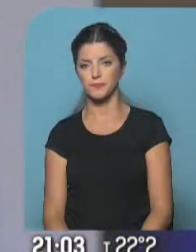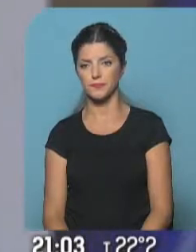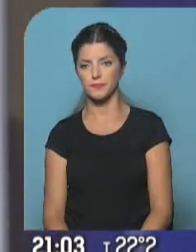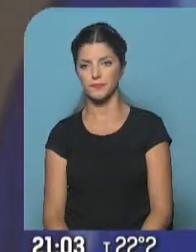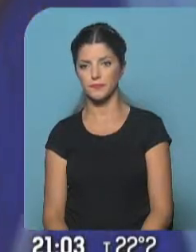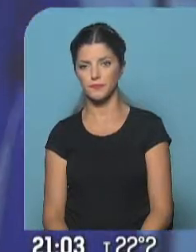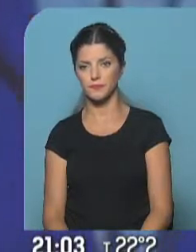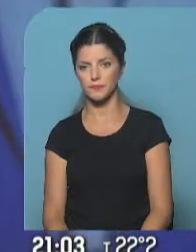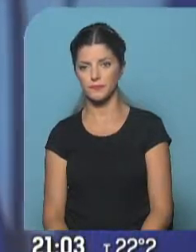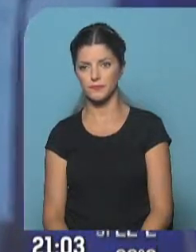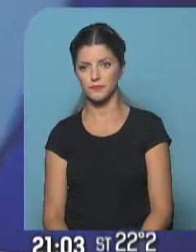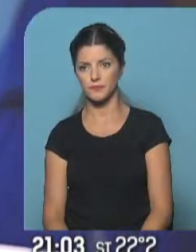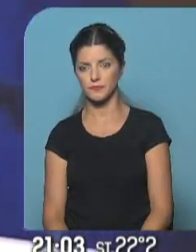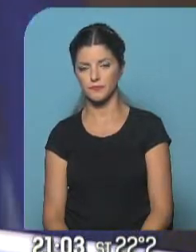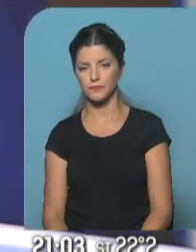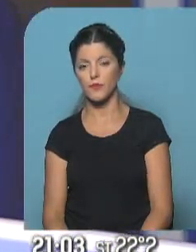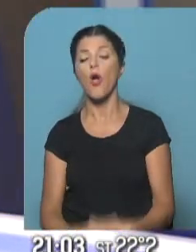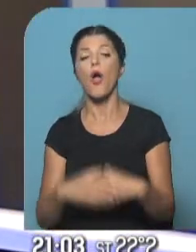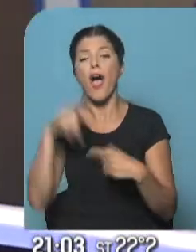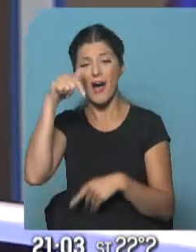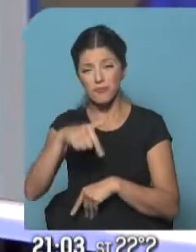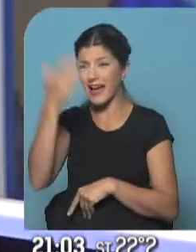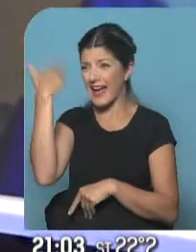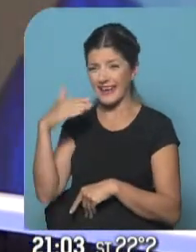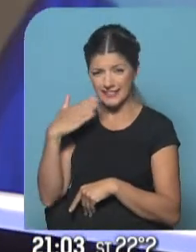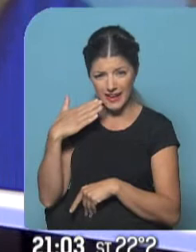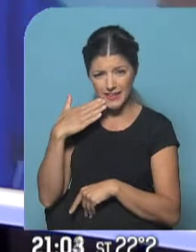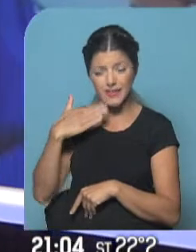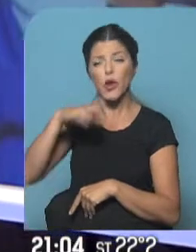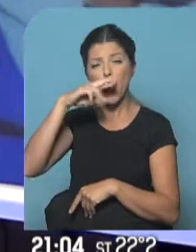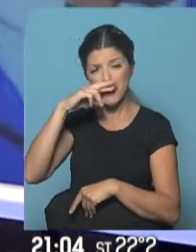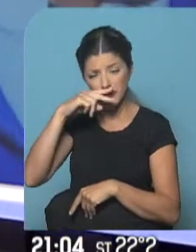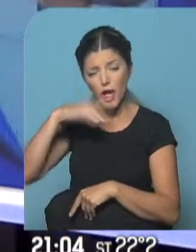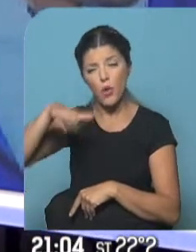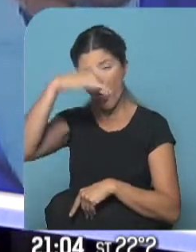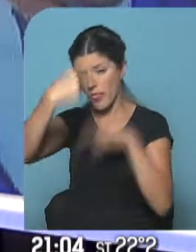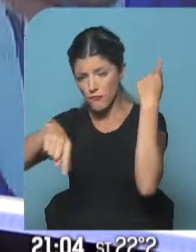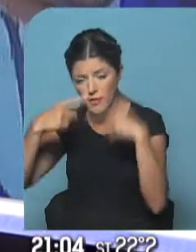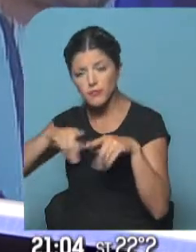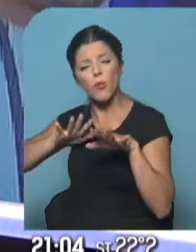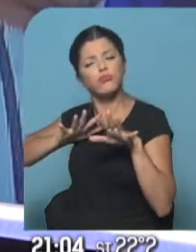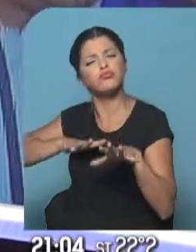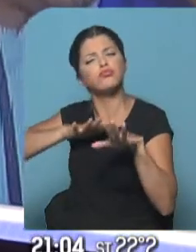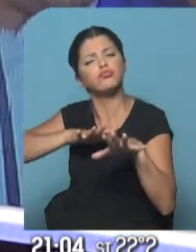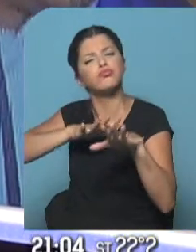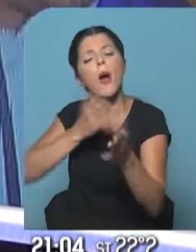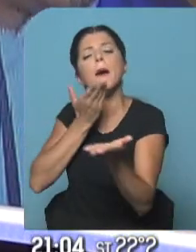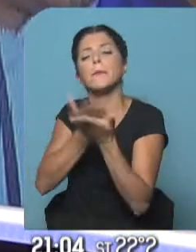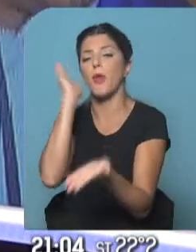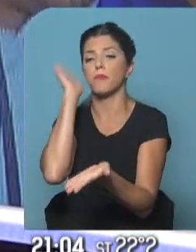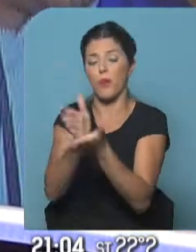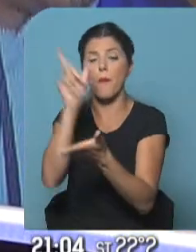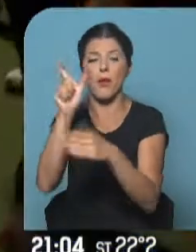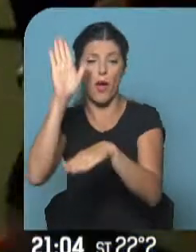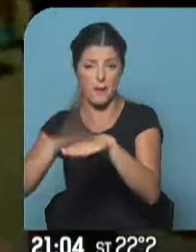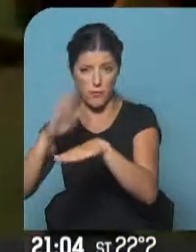Una enorme cantidad de gente salió a las calles esta tarde en Ringuelet y otras zonas de La Plata para manifestar y para pedir justicia por el caso que conmueve, el de